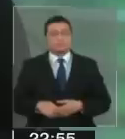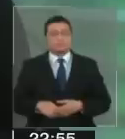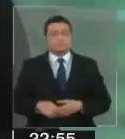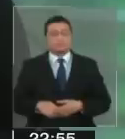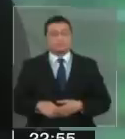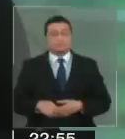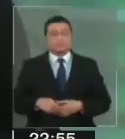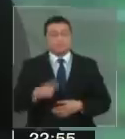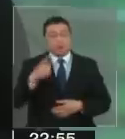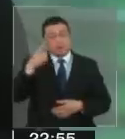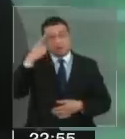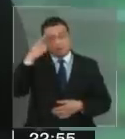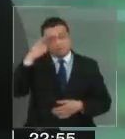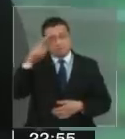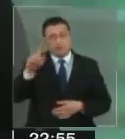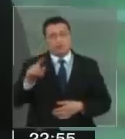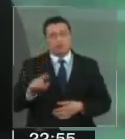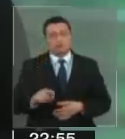pero,